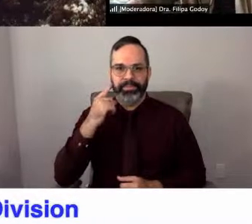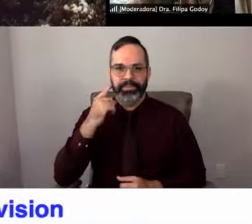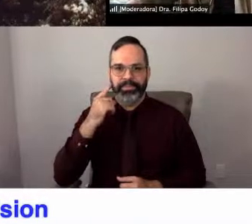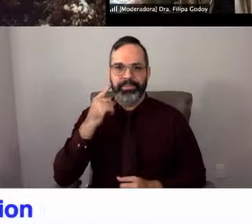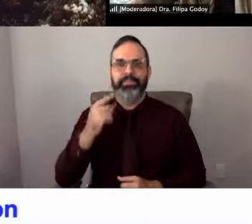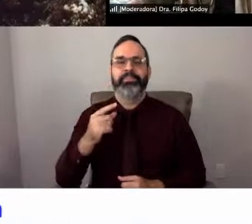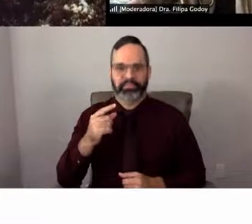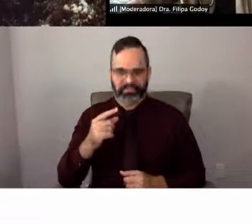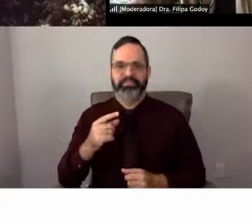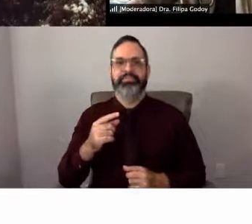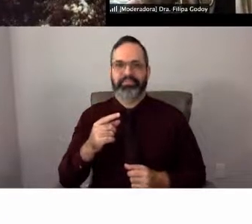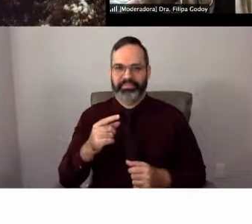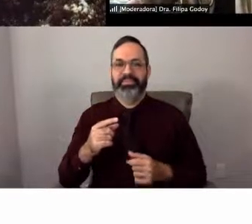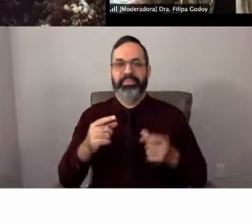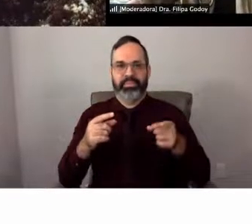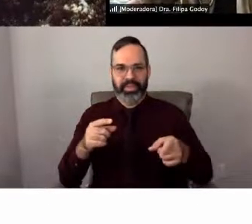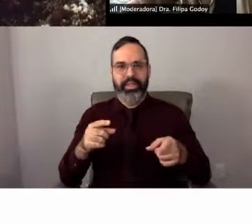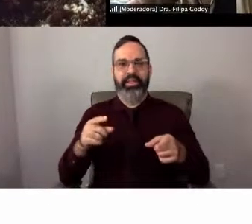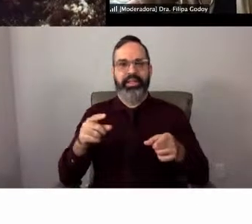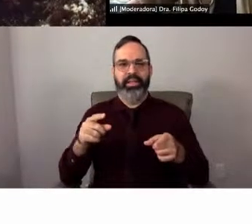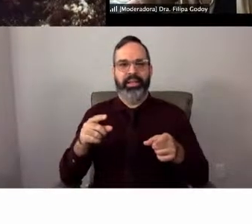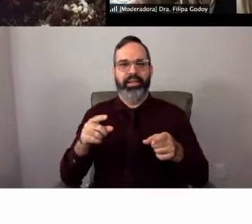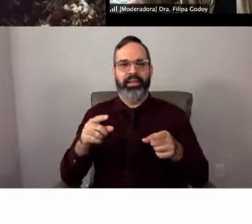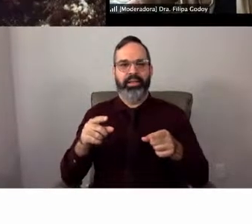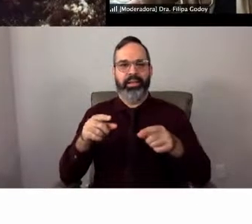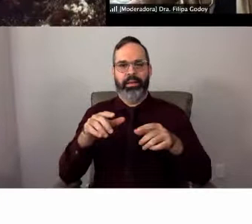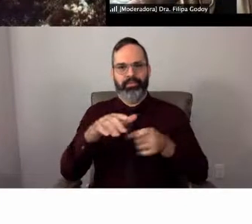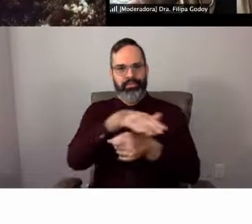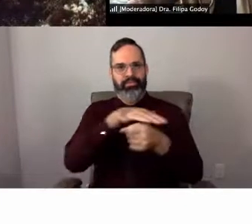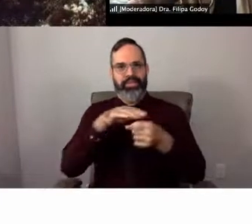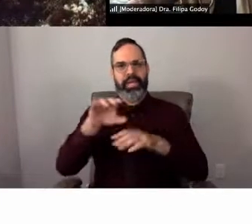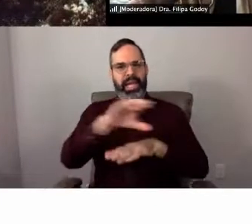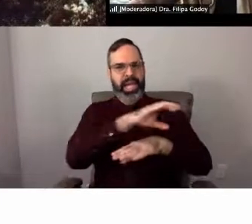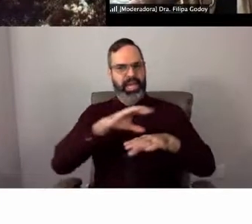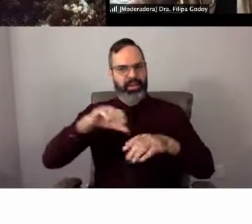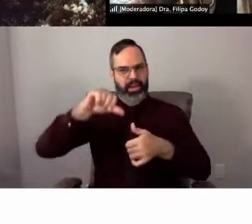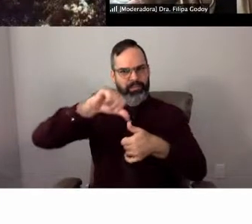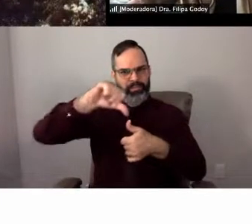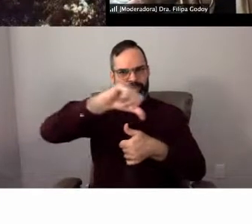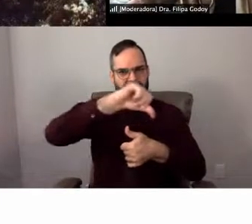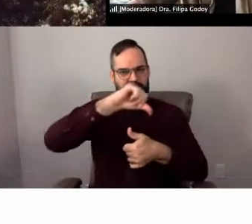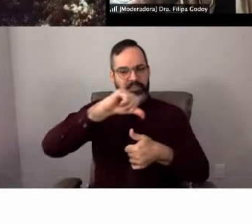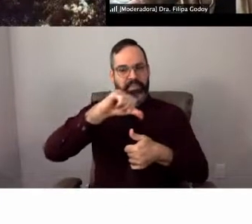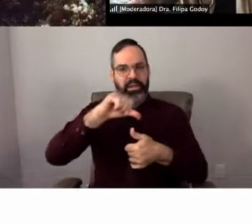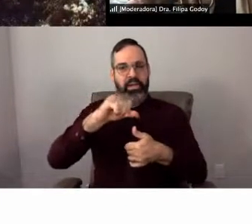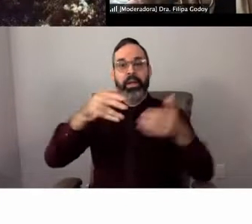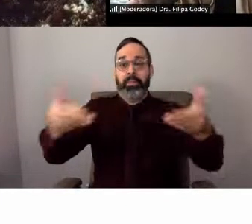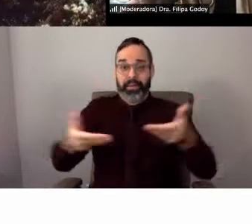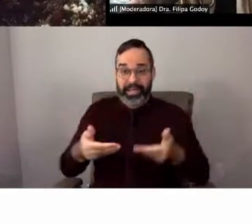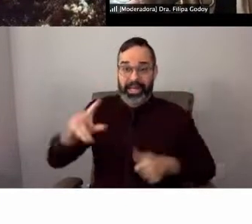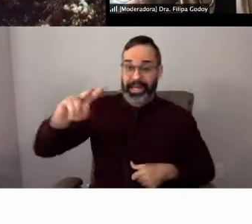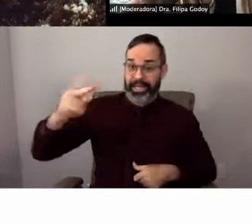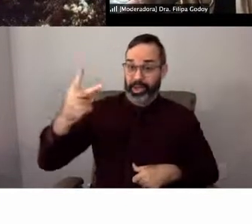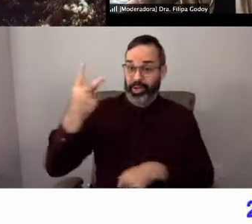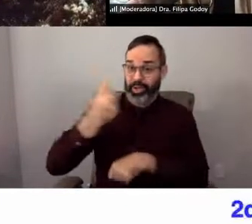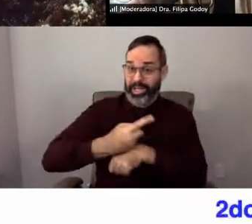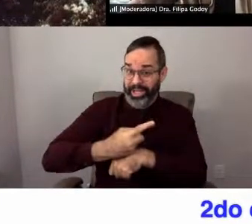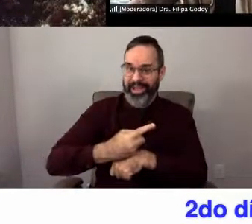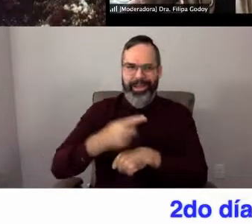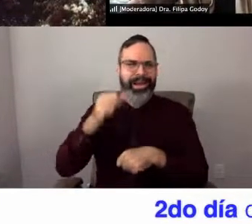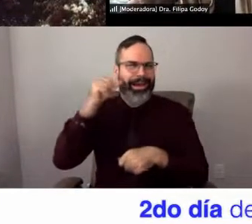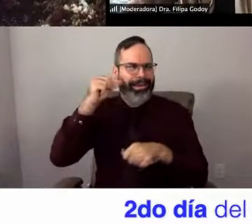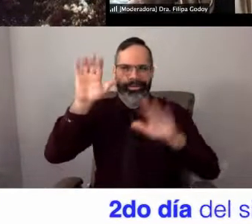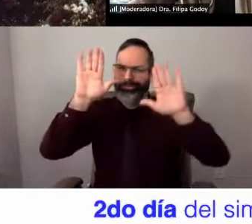AAAS División del Caribe. Estoy muy contenta de darles la bienvenida en nuestro segundo día. Ayer fue un día espectacular, tuvimos